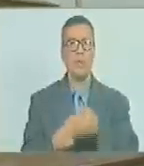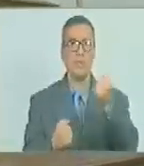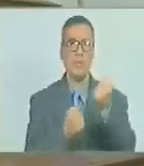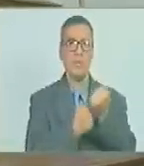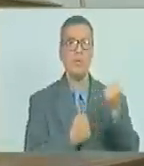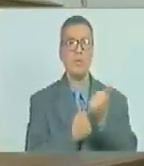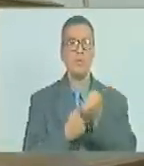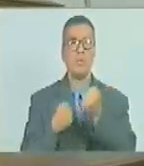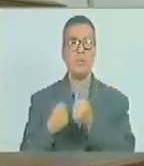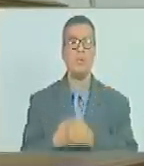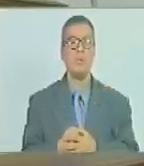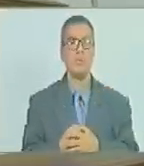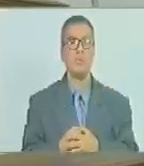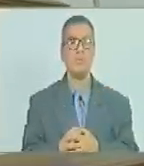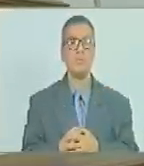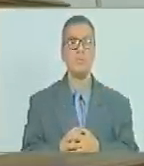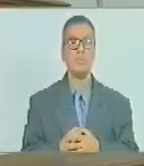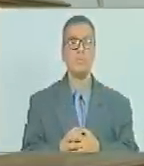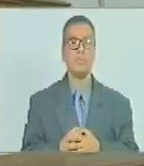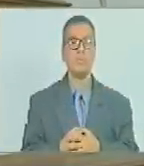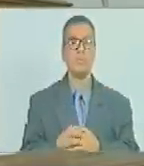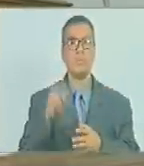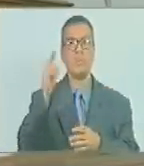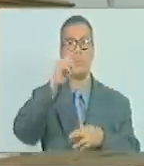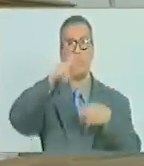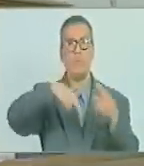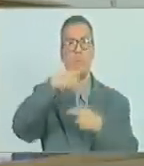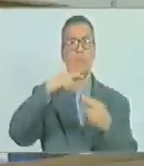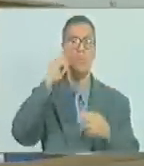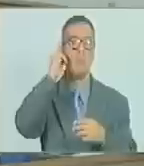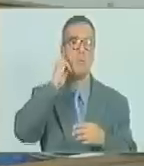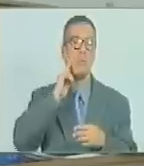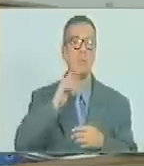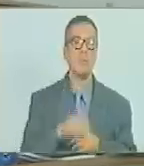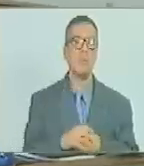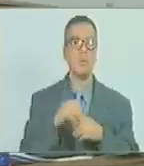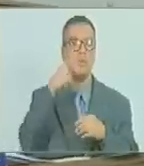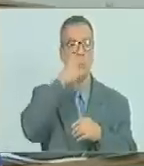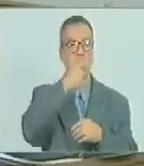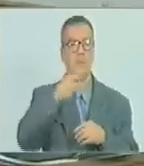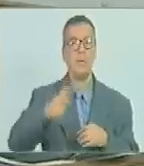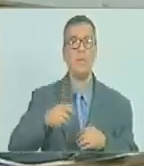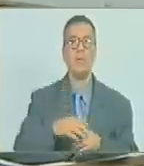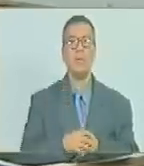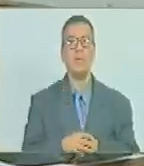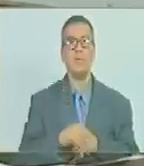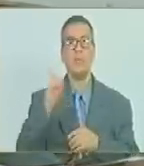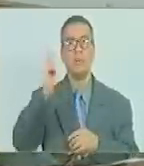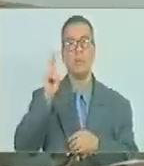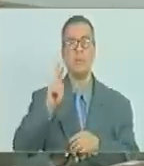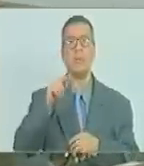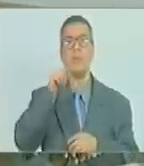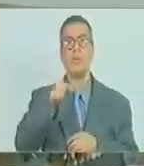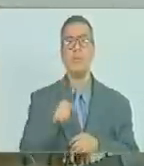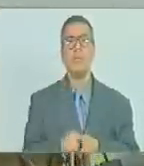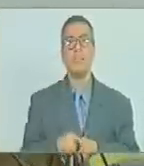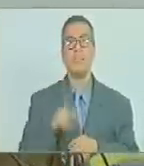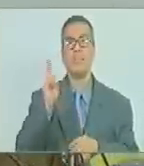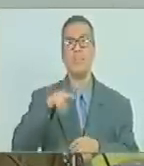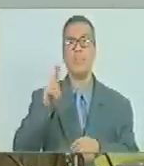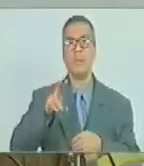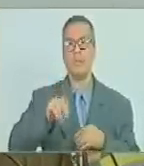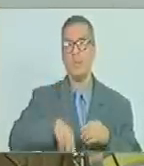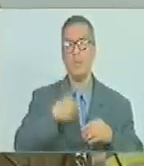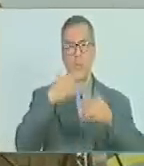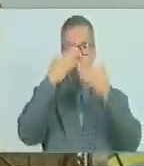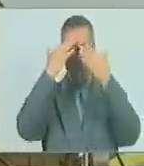apoyando a la Revolución Bolivariana y al pueblo venezolano. Eso jamás lo vamos a